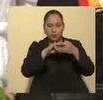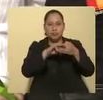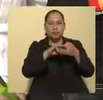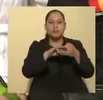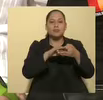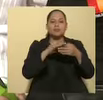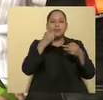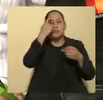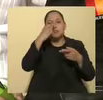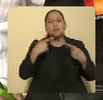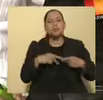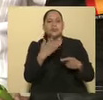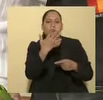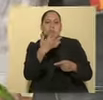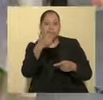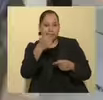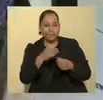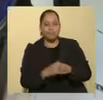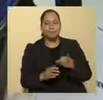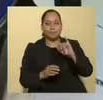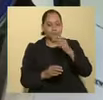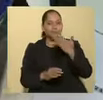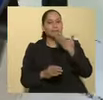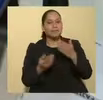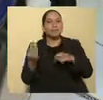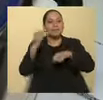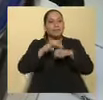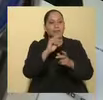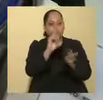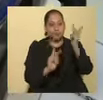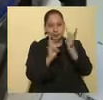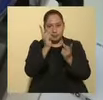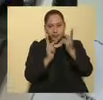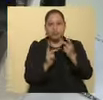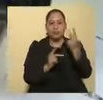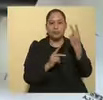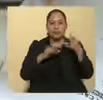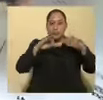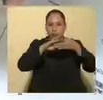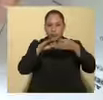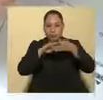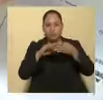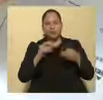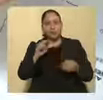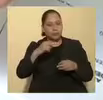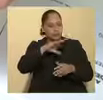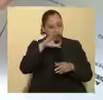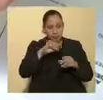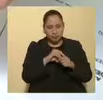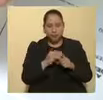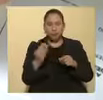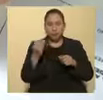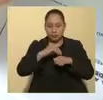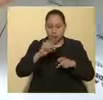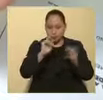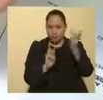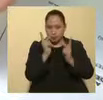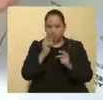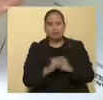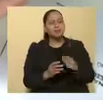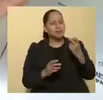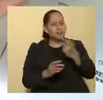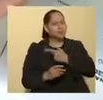5 o 6 personas. Excelente. Buenísimo. A eso agrégale las verduras, que han de ser 2 tazas y juntamos entre todas las verduras. Oye, pero me encanta porque es